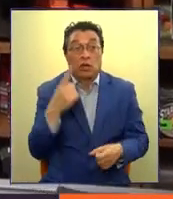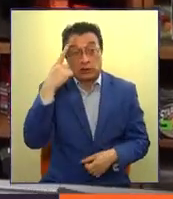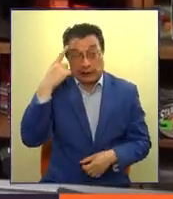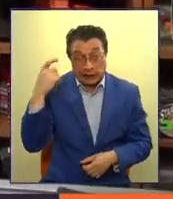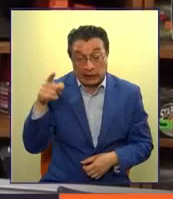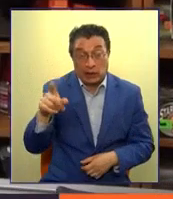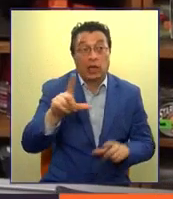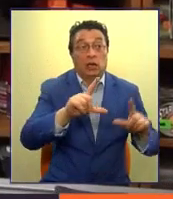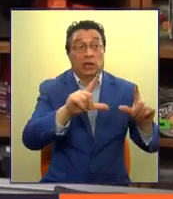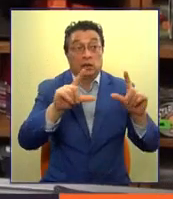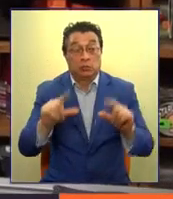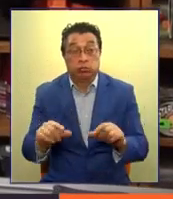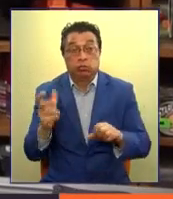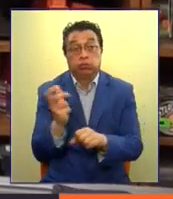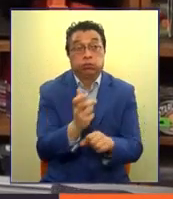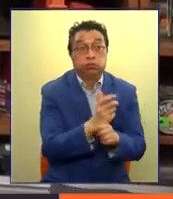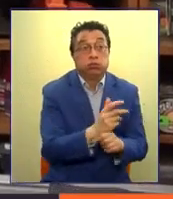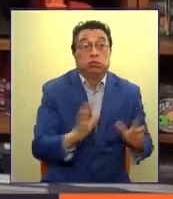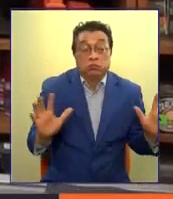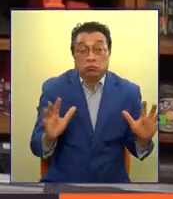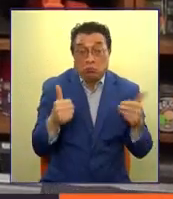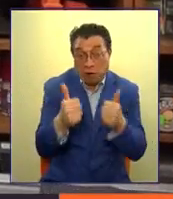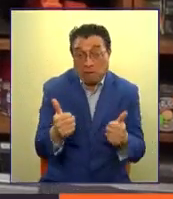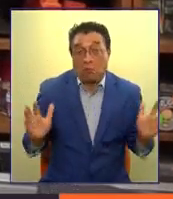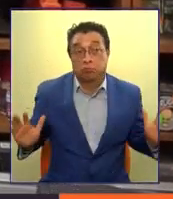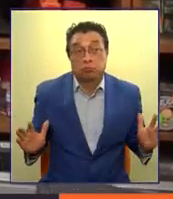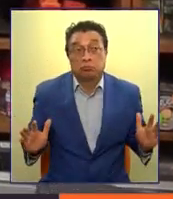disminuir el tema delictual, bienvenido sea.